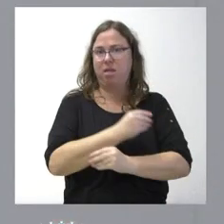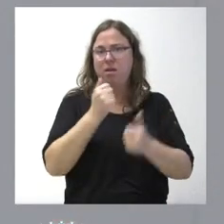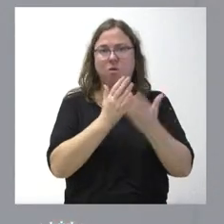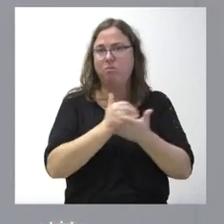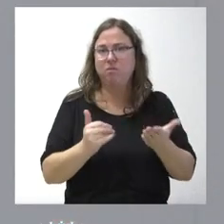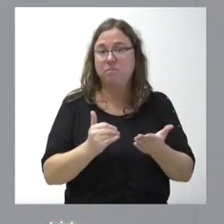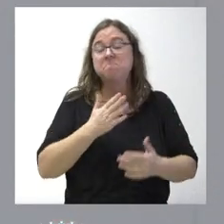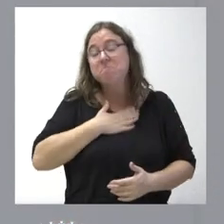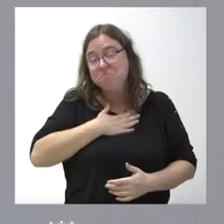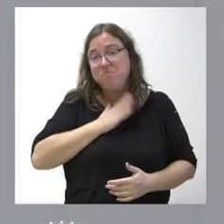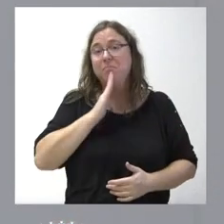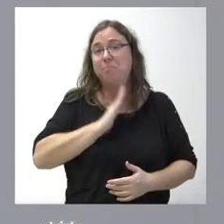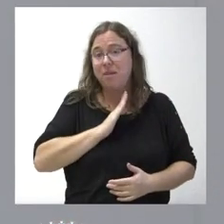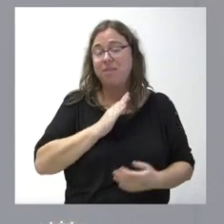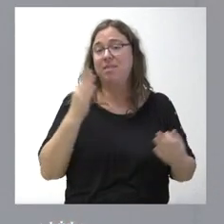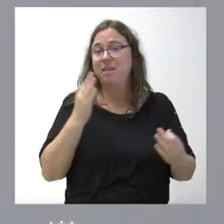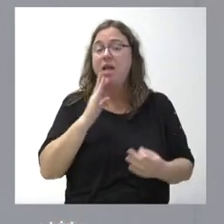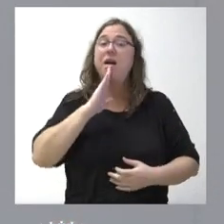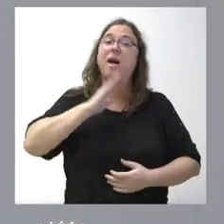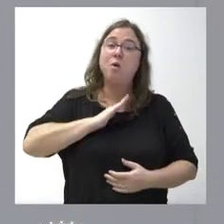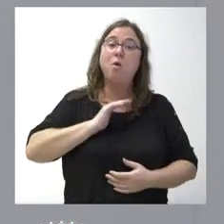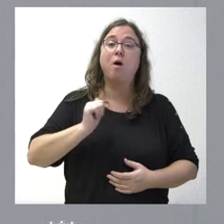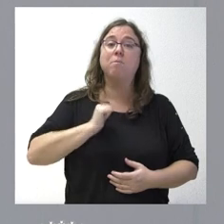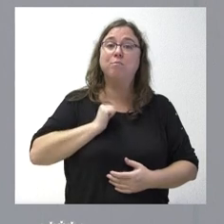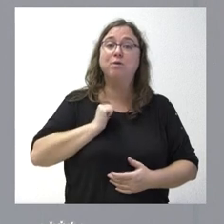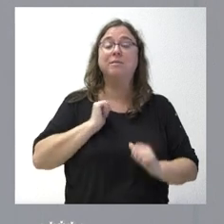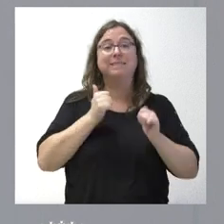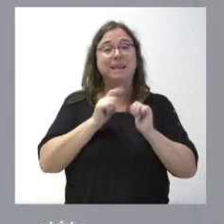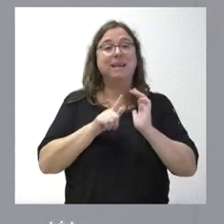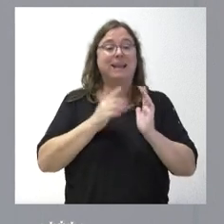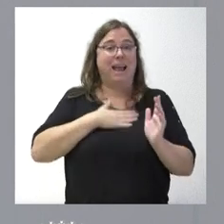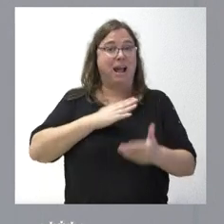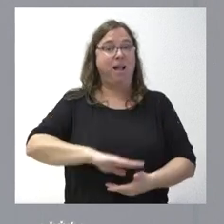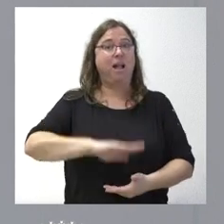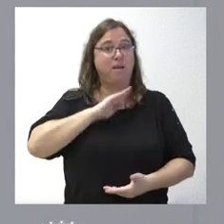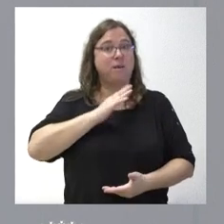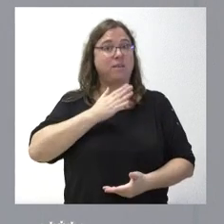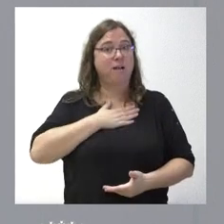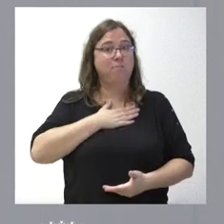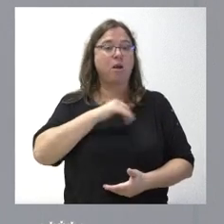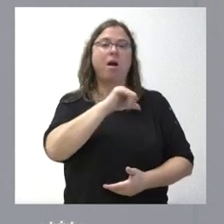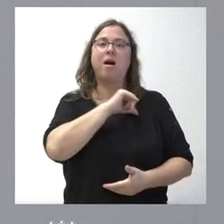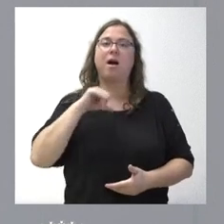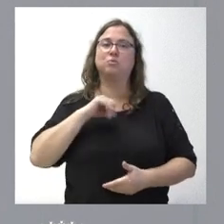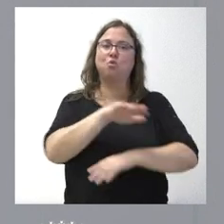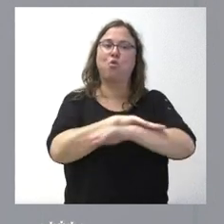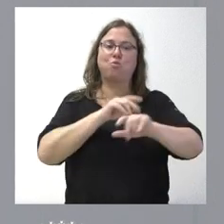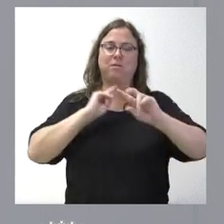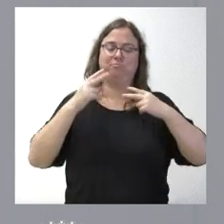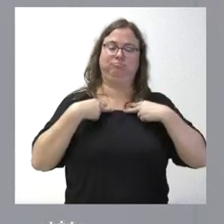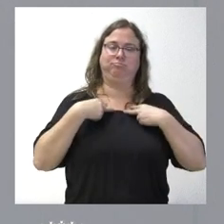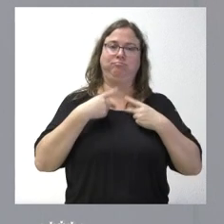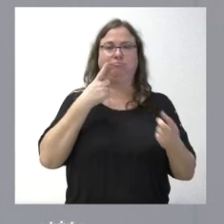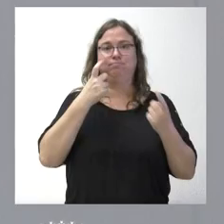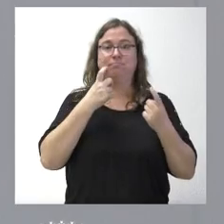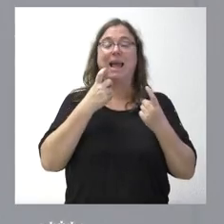ha parecido a nosotros aprovechar el cauce que tenemos de nuestra propia capacidad de autogobierno para todo lo contrario no